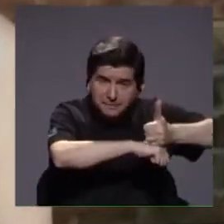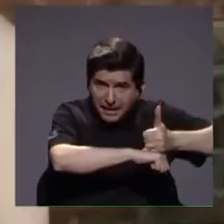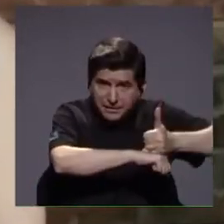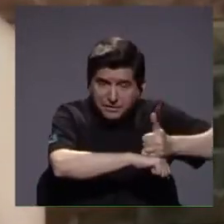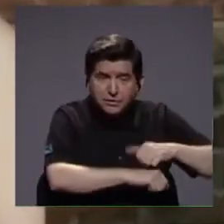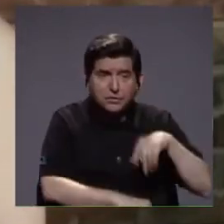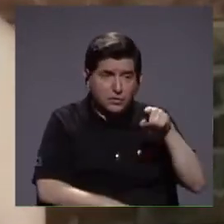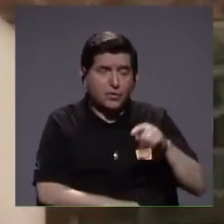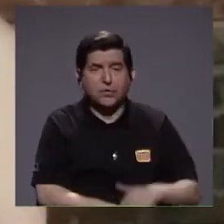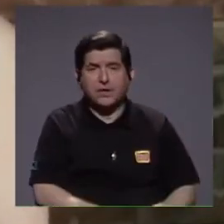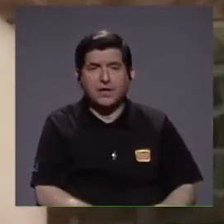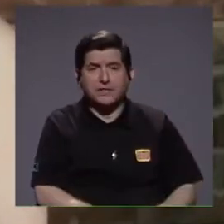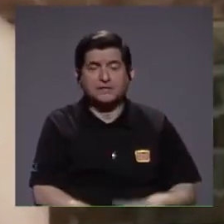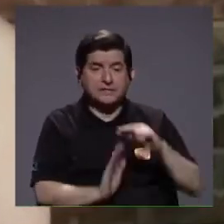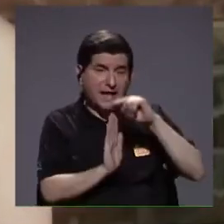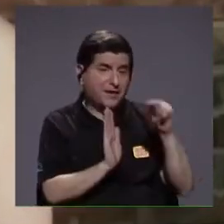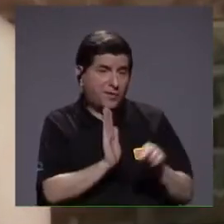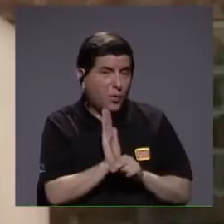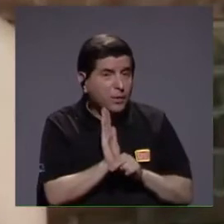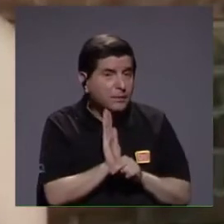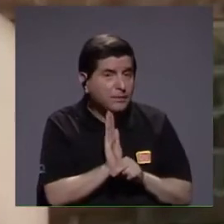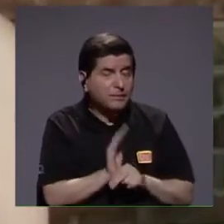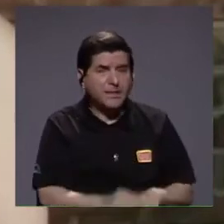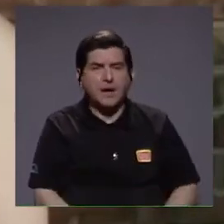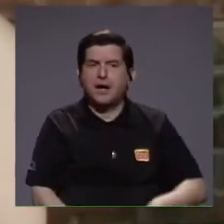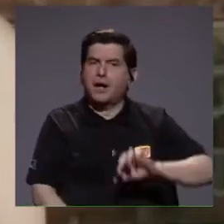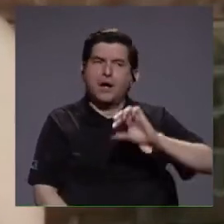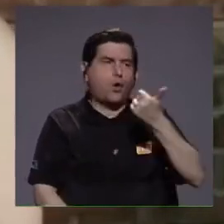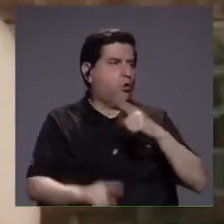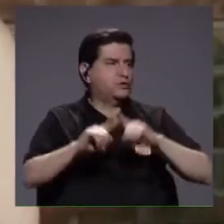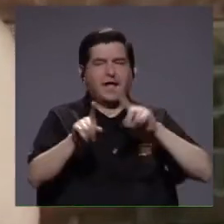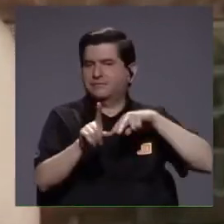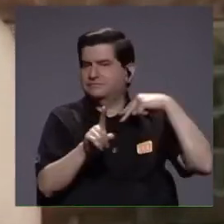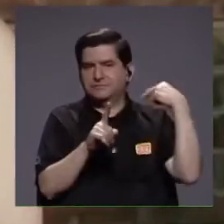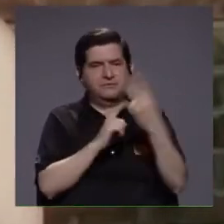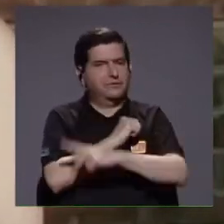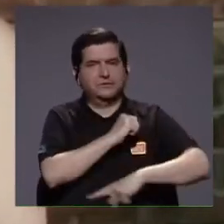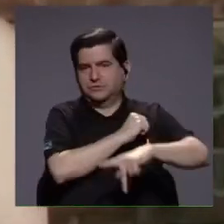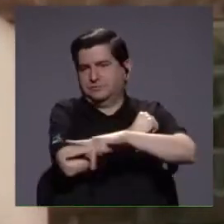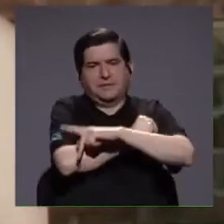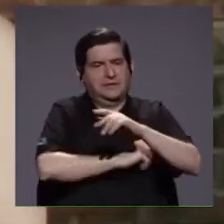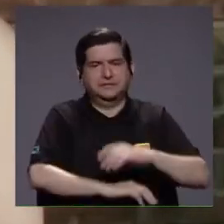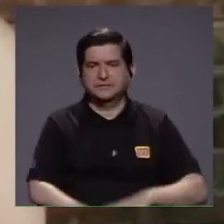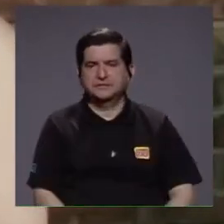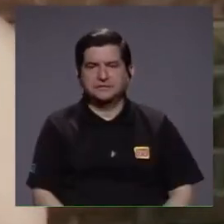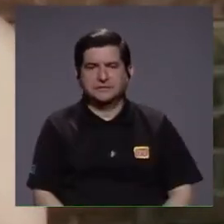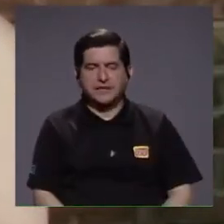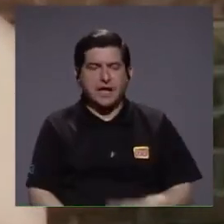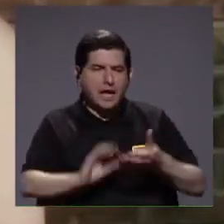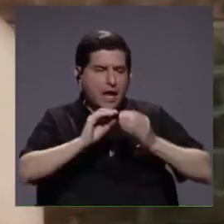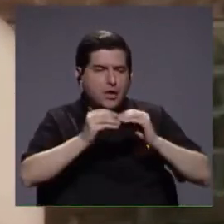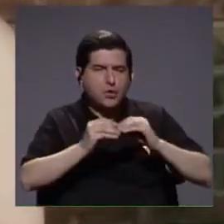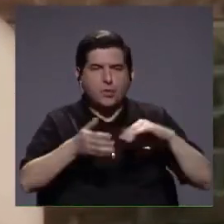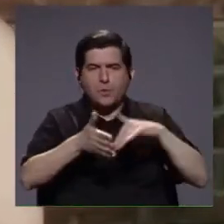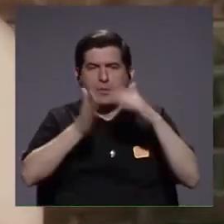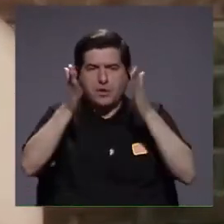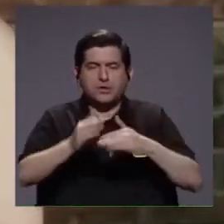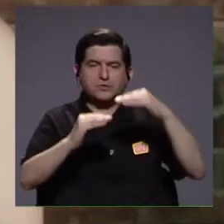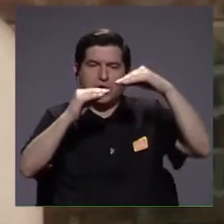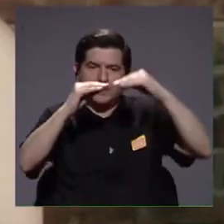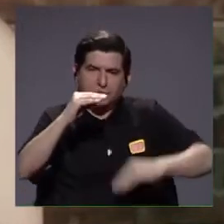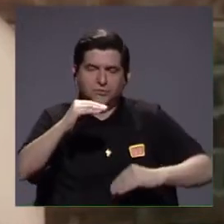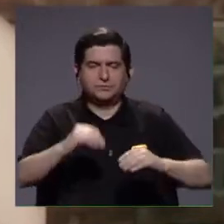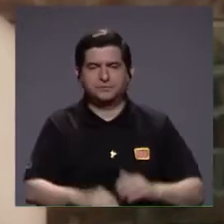creó la parte normativa, era otra visión país, donde había una cantidad menor